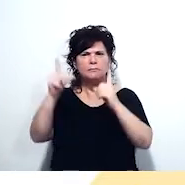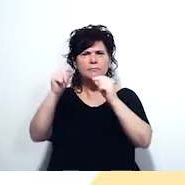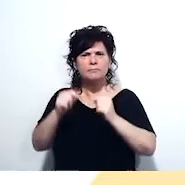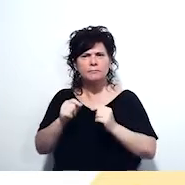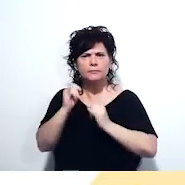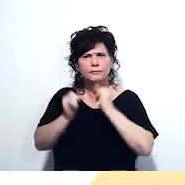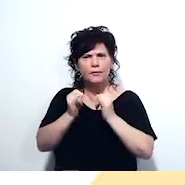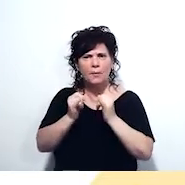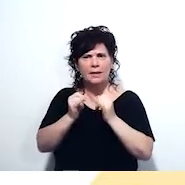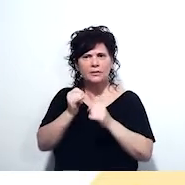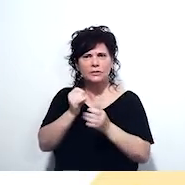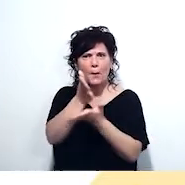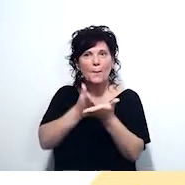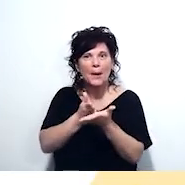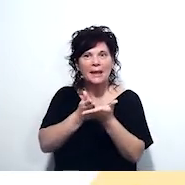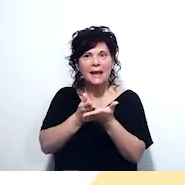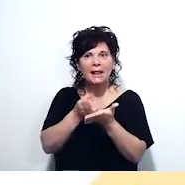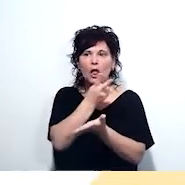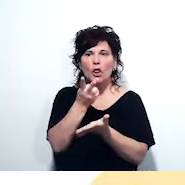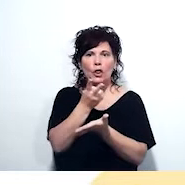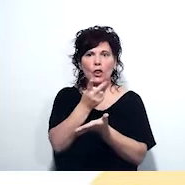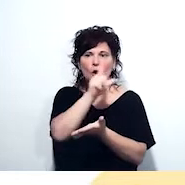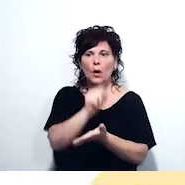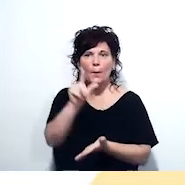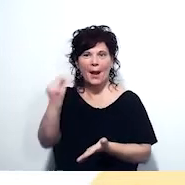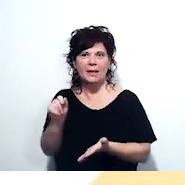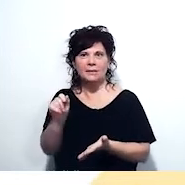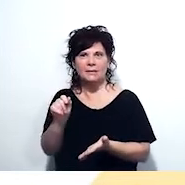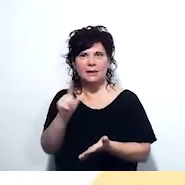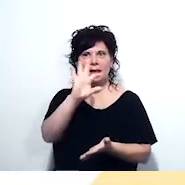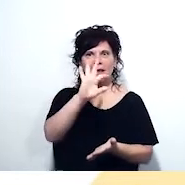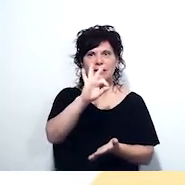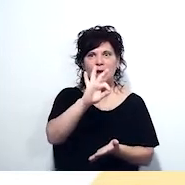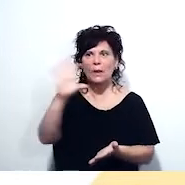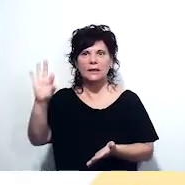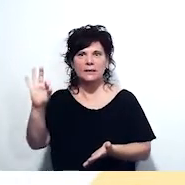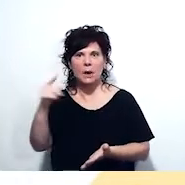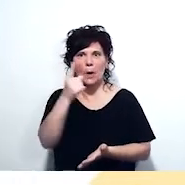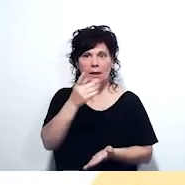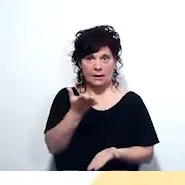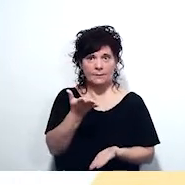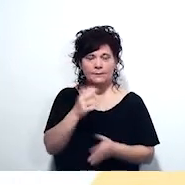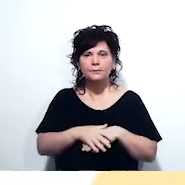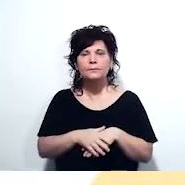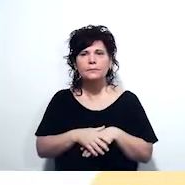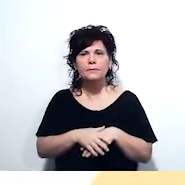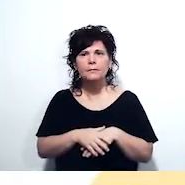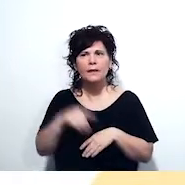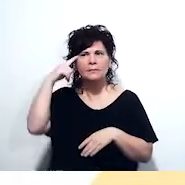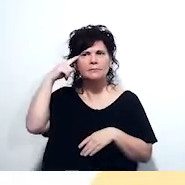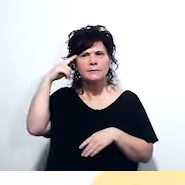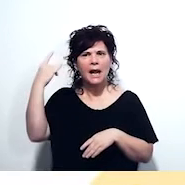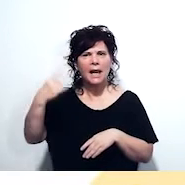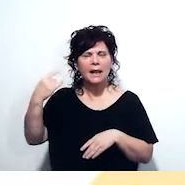se acumulan esos datos? Están en estos dos países. El 94% de toda la financiación de nuevas empresas de